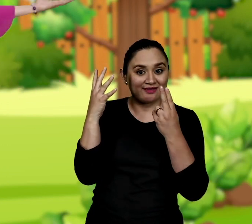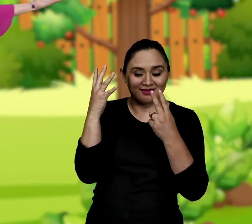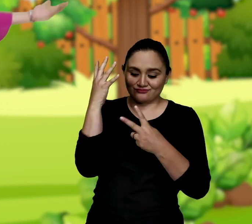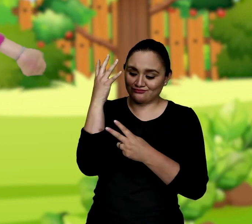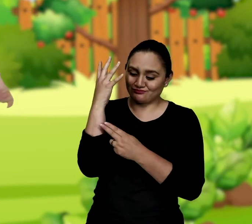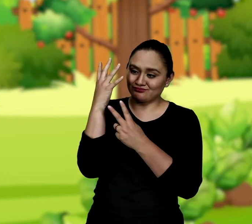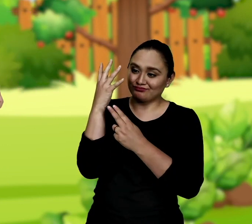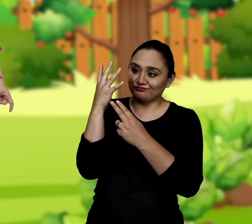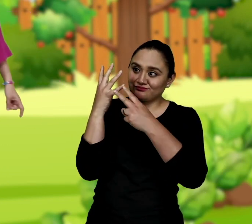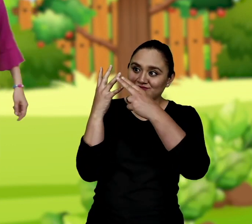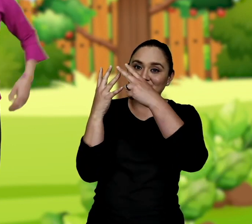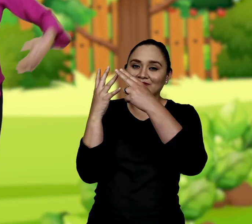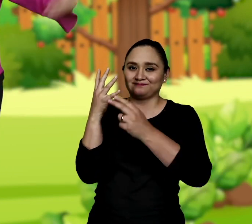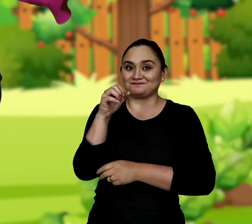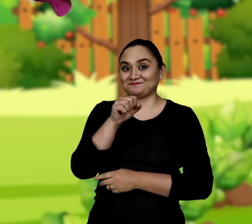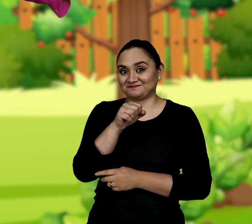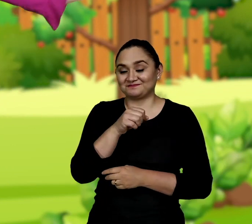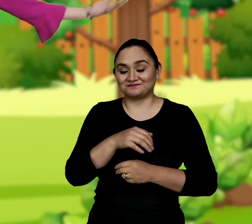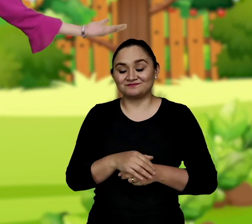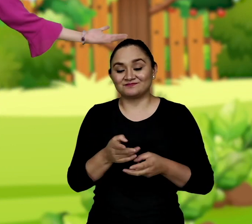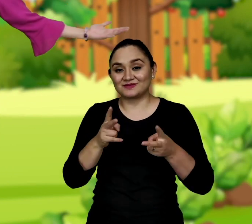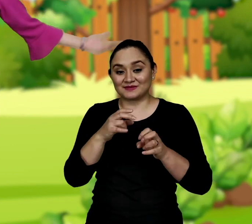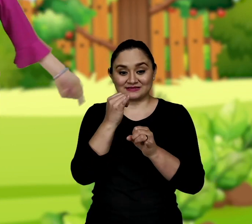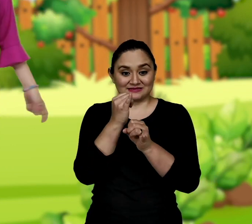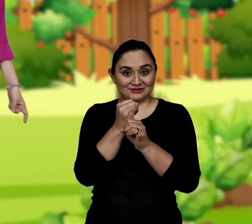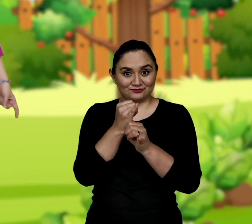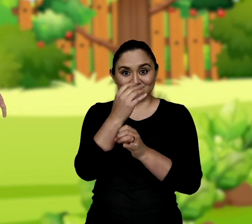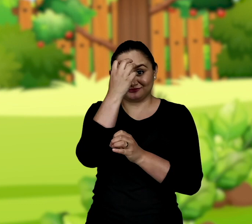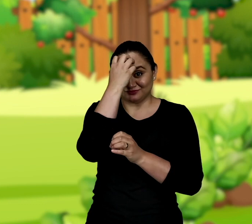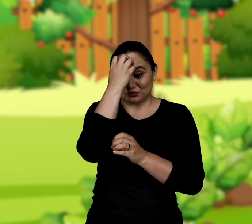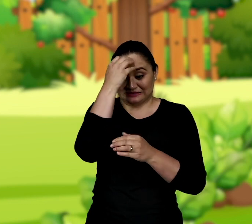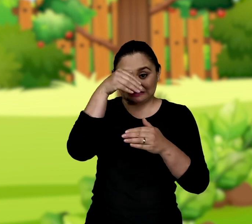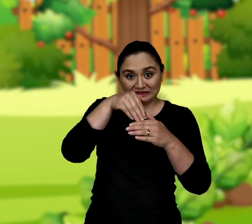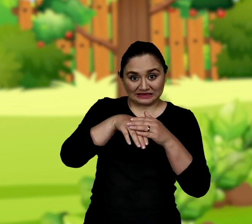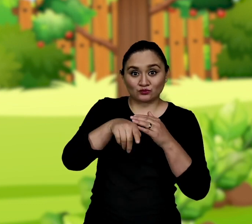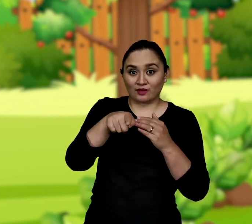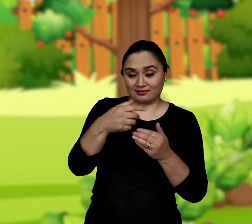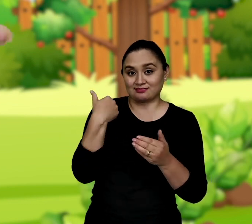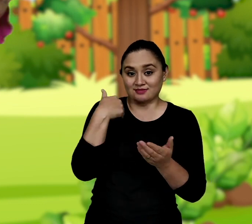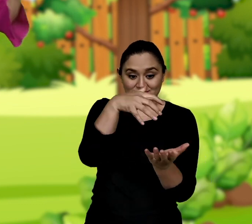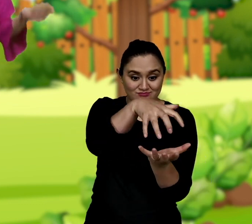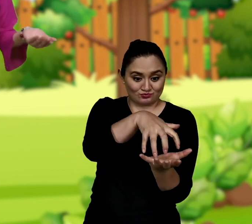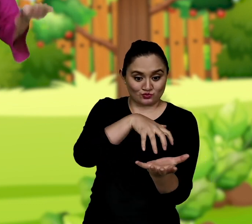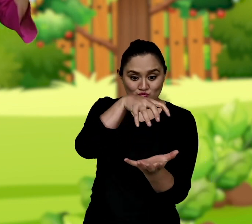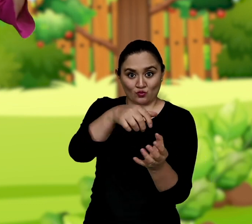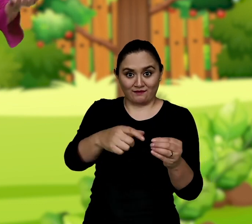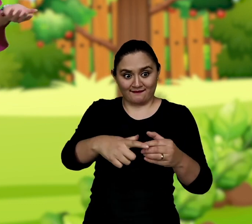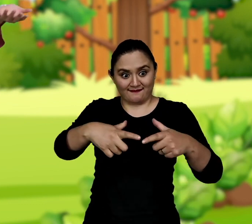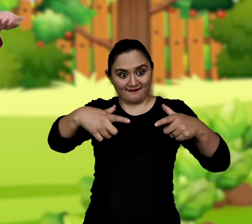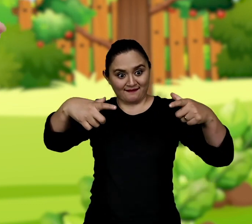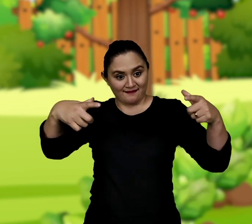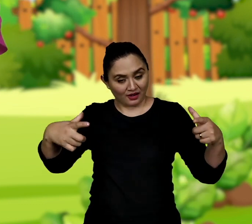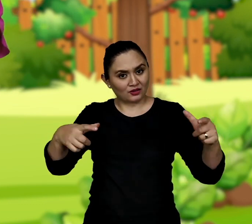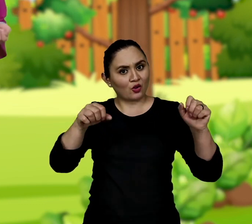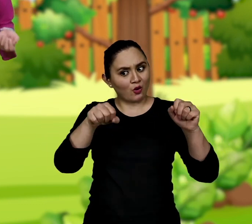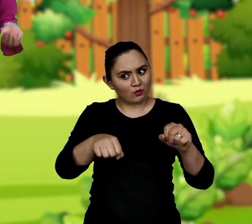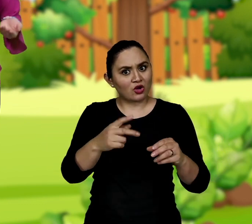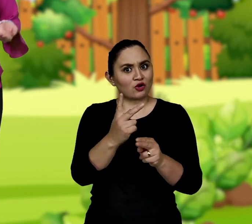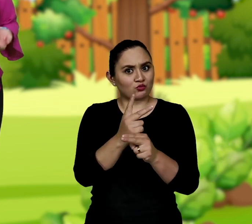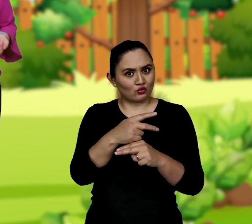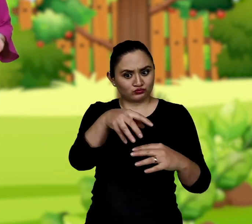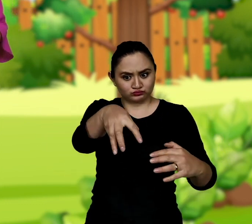instituciones educativas en donde el huerto sea muy grande, el producto de la cosecha se puede utilizar